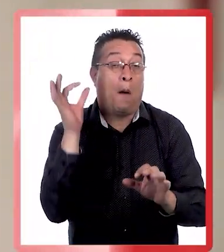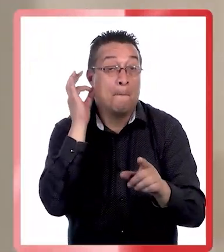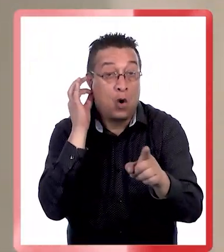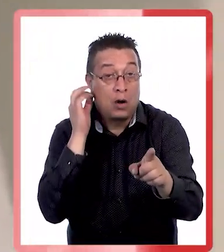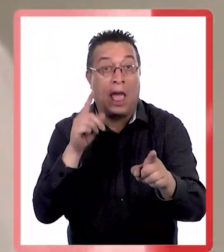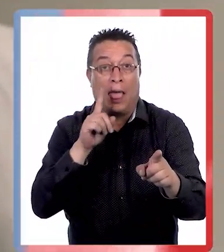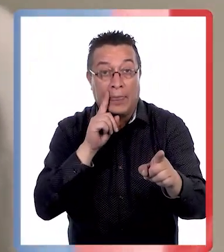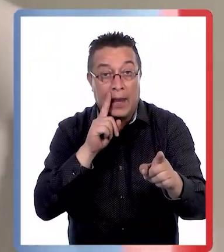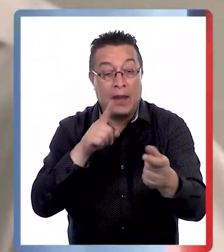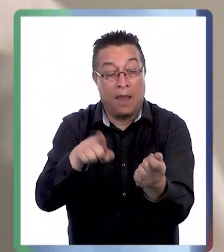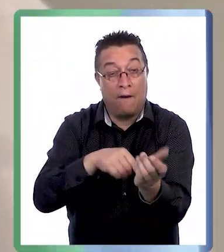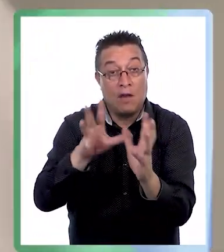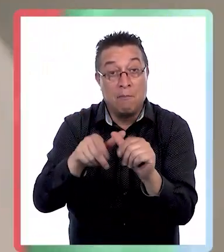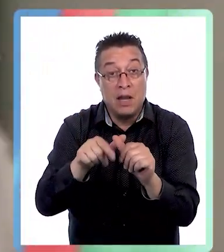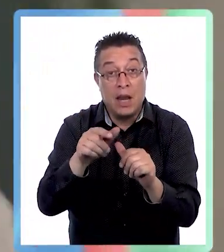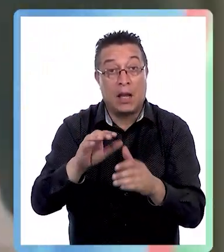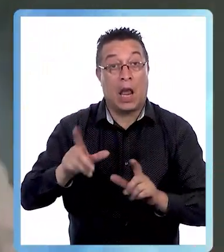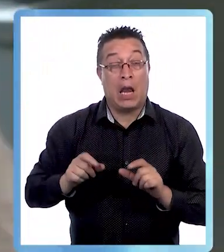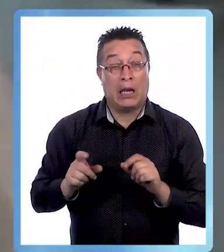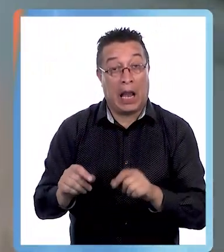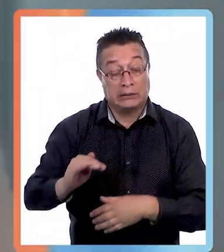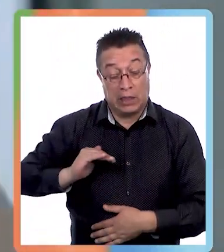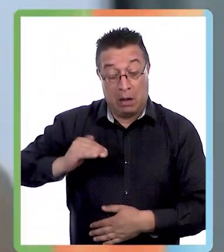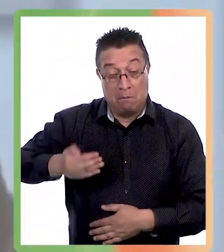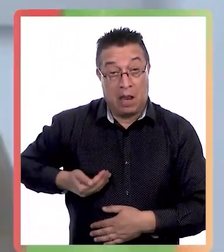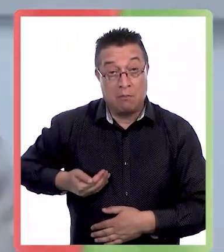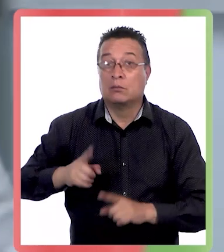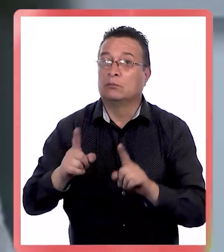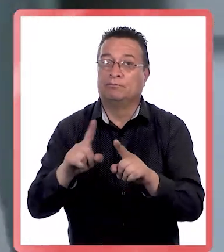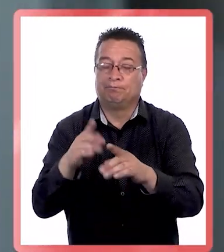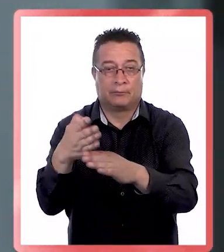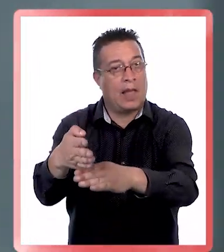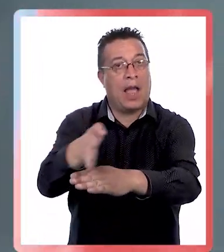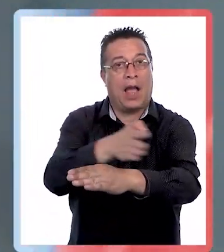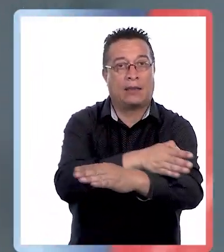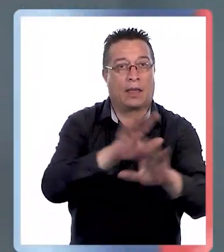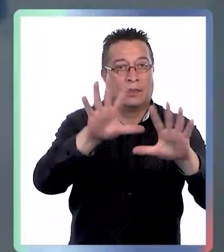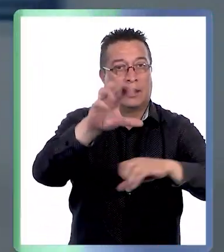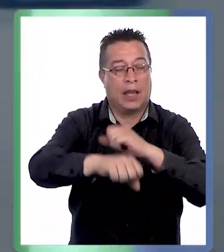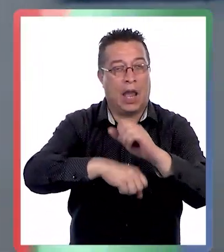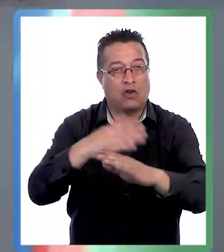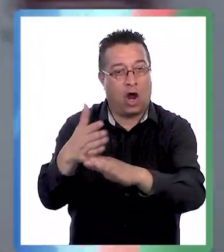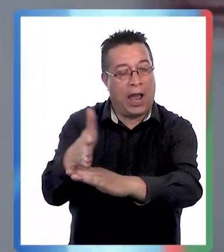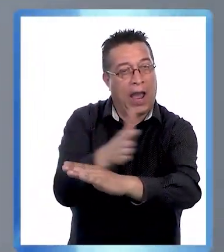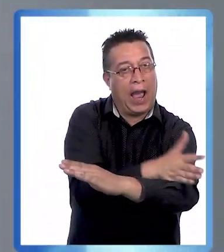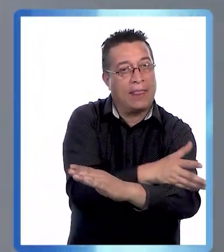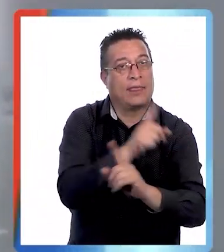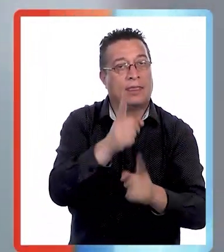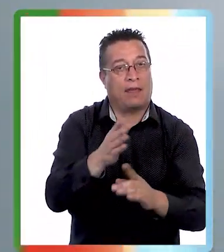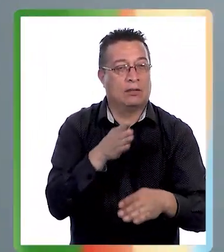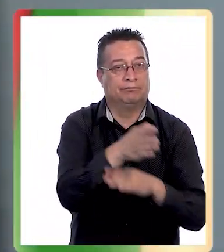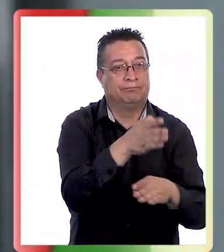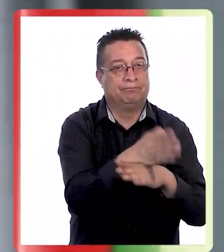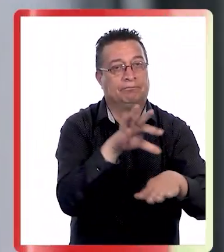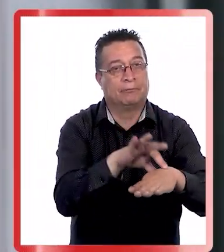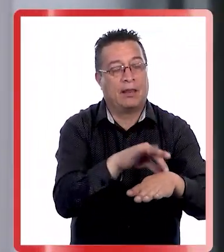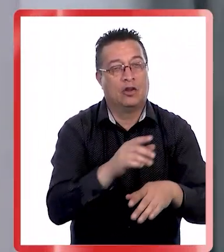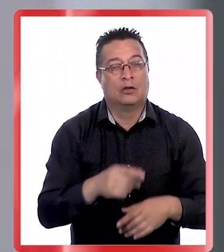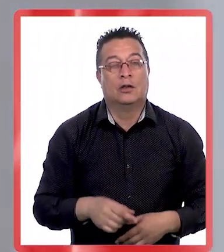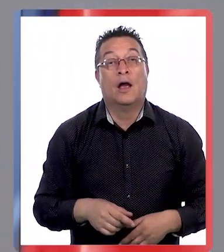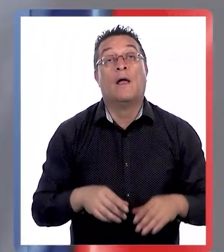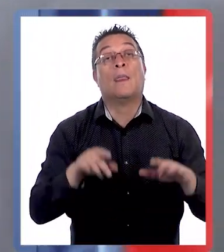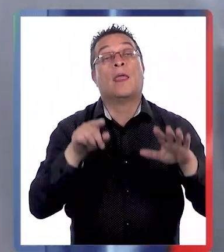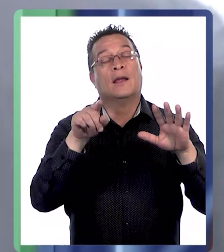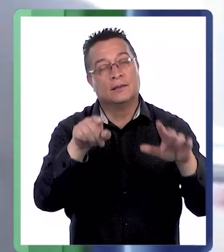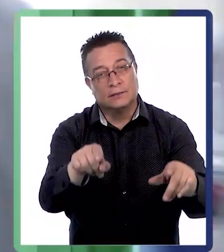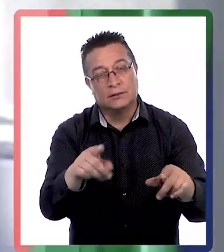un familiar con cáncer de mama, 10 años antes del familiar que haya presentado cáncer de mama. La colonoscopía, que